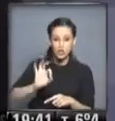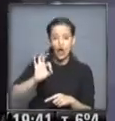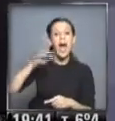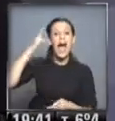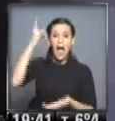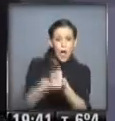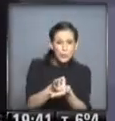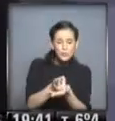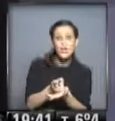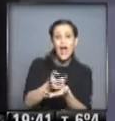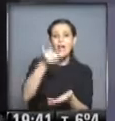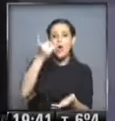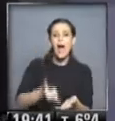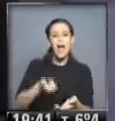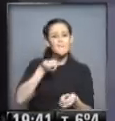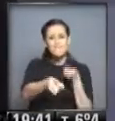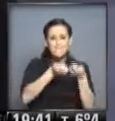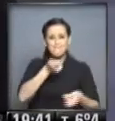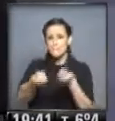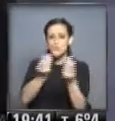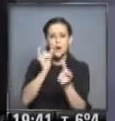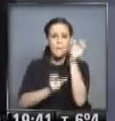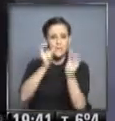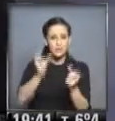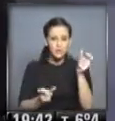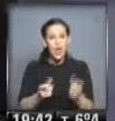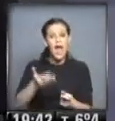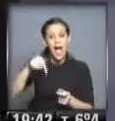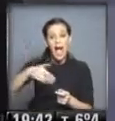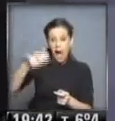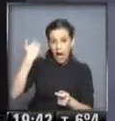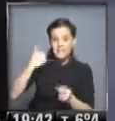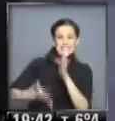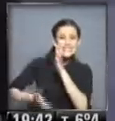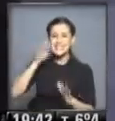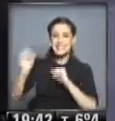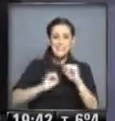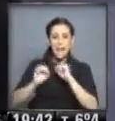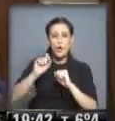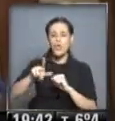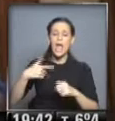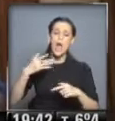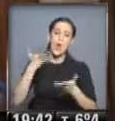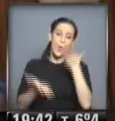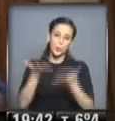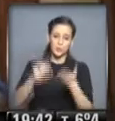acusado de haber cometido delitos de lesa humanidad y se encontraba prófugo de la justicia argentina.